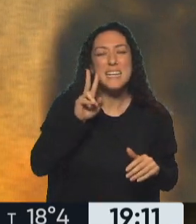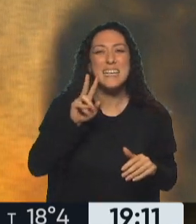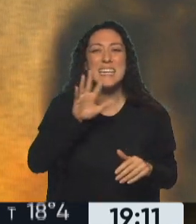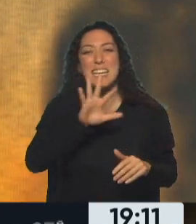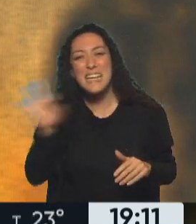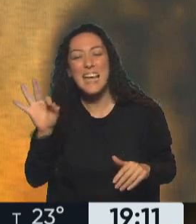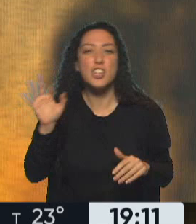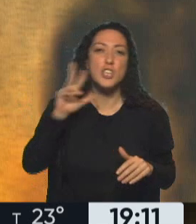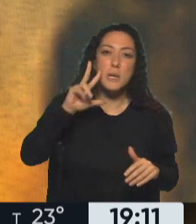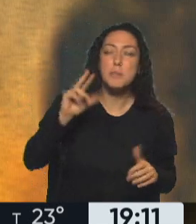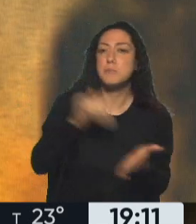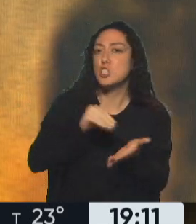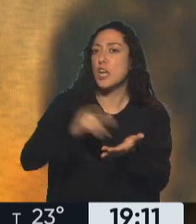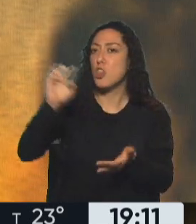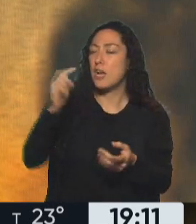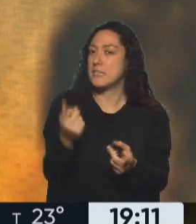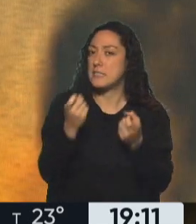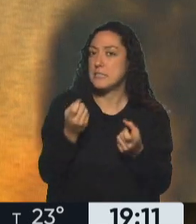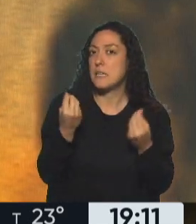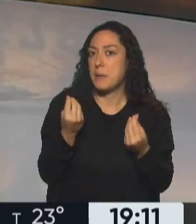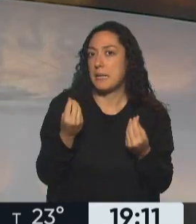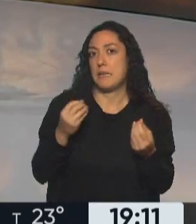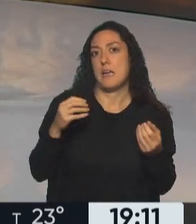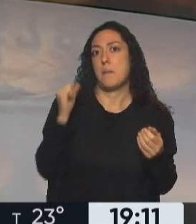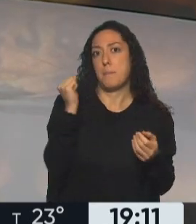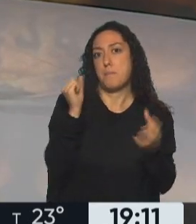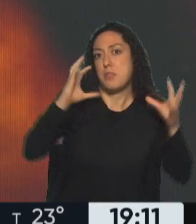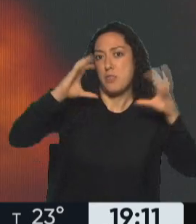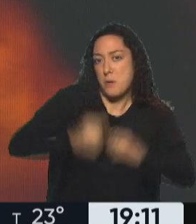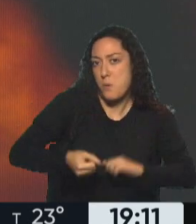de dólares para que no se vea en la situación inevitable de devaluar. Gracias, Nazarena Lomagno.